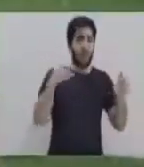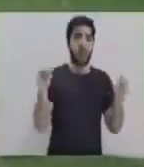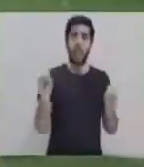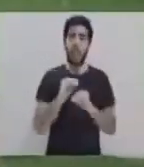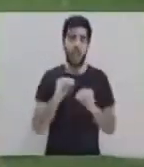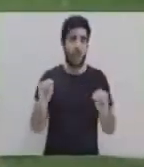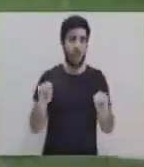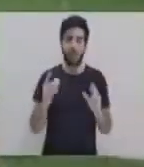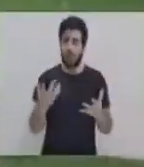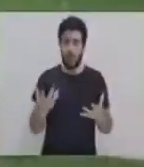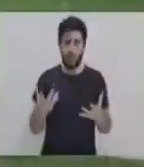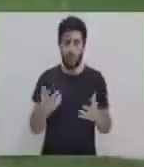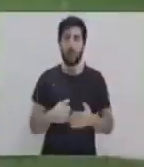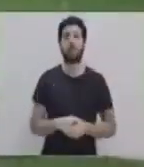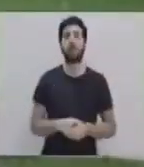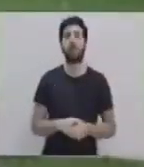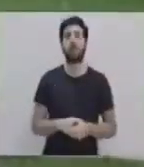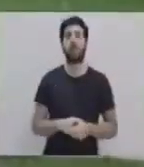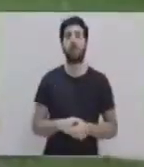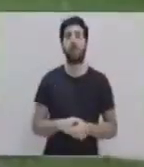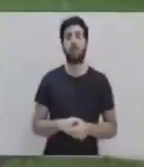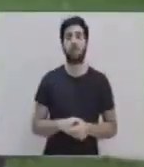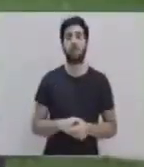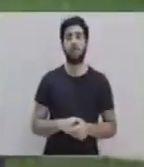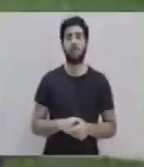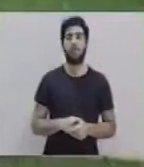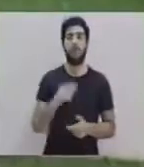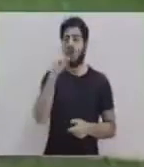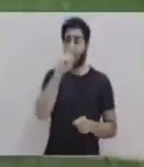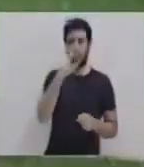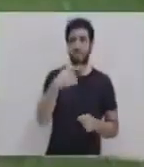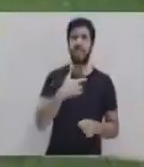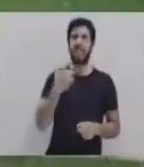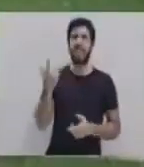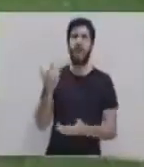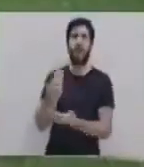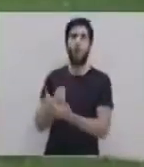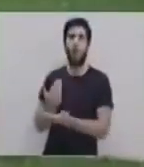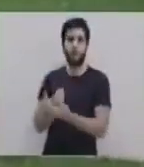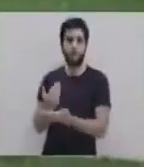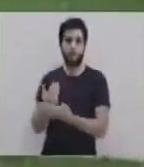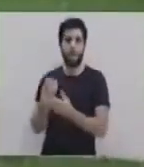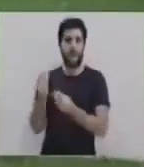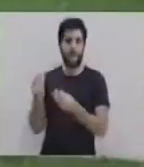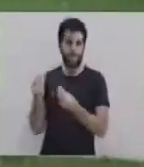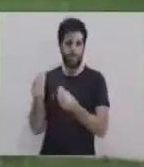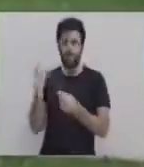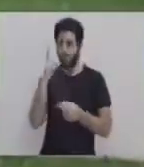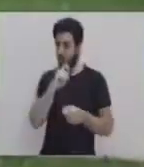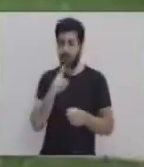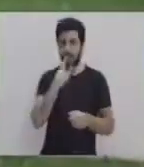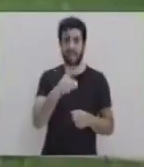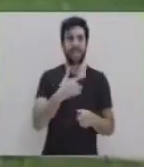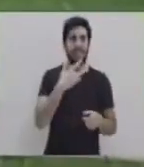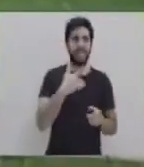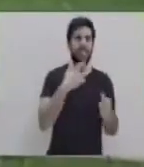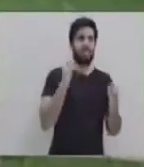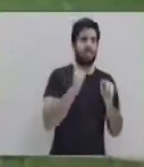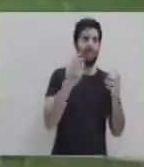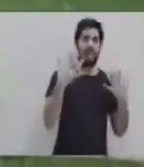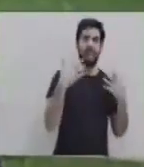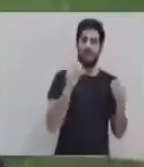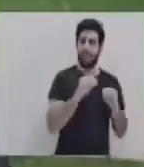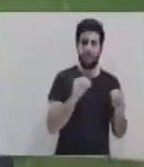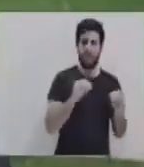agua y que produzca ese clima tropical, ese clima húmedo en ese sector, sino que entonces